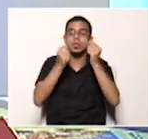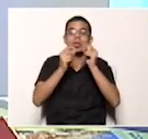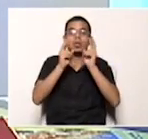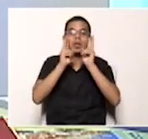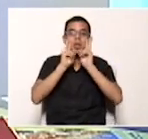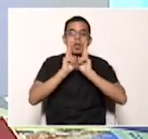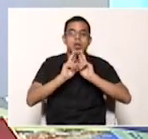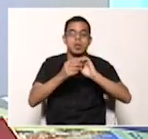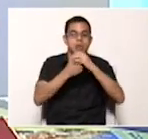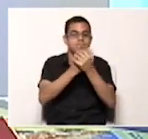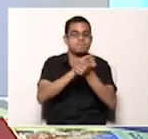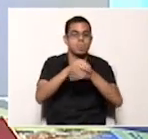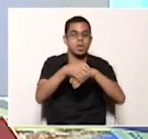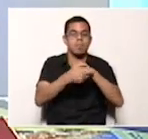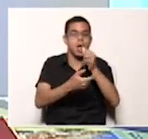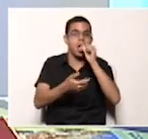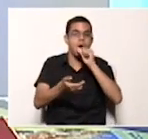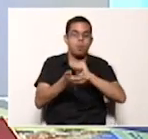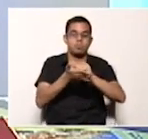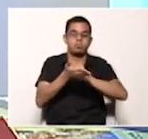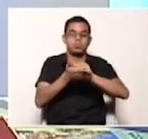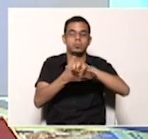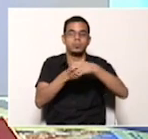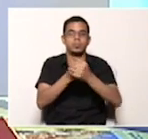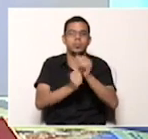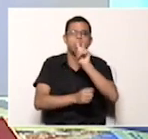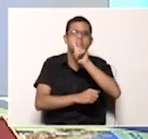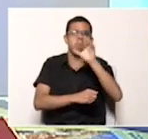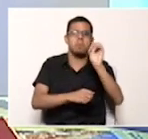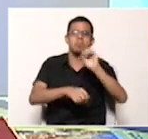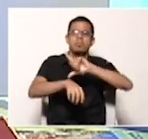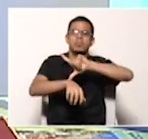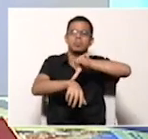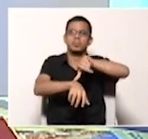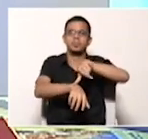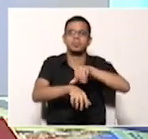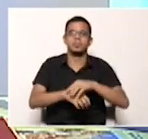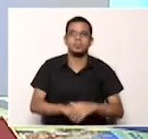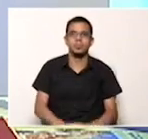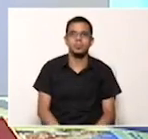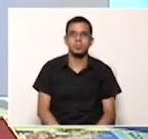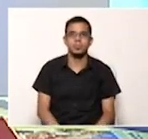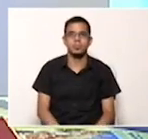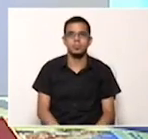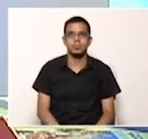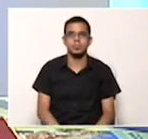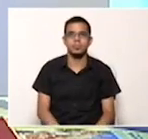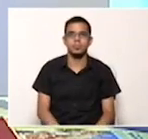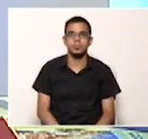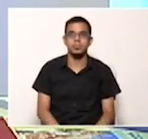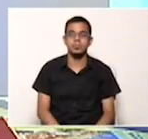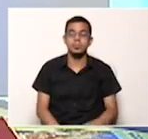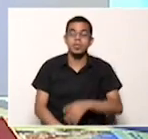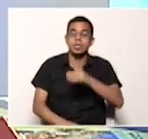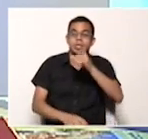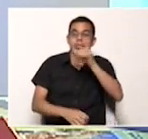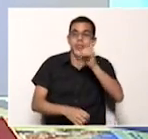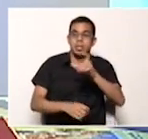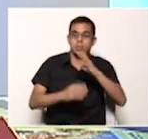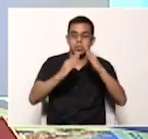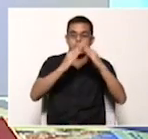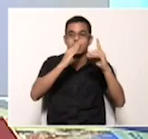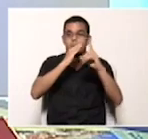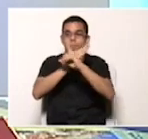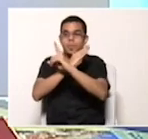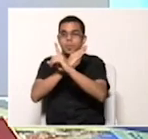lavarnos correctamente las manos durante 20 segundos con agua y jabón. Si la persona que sale a la calle